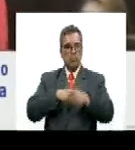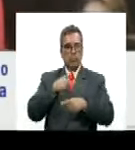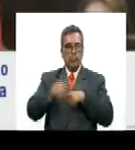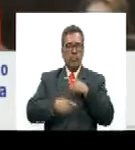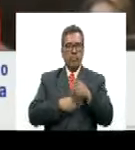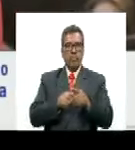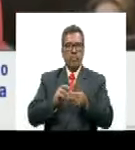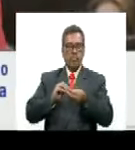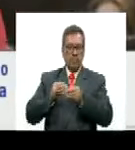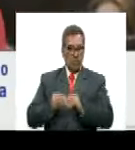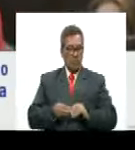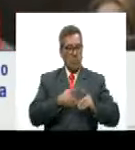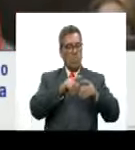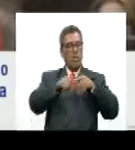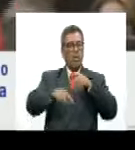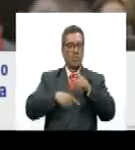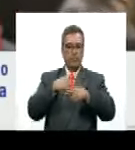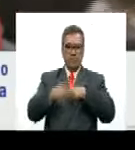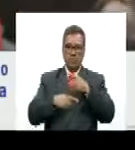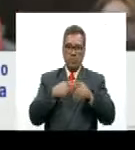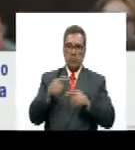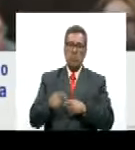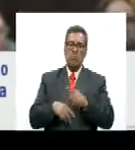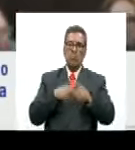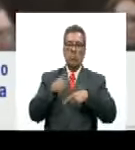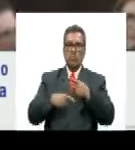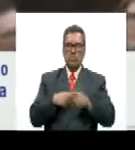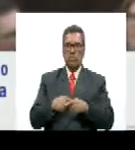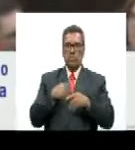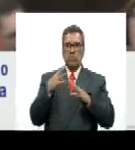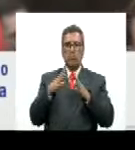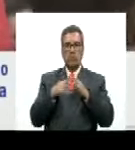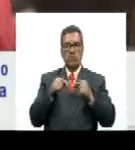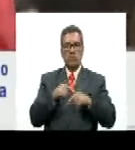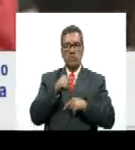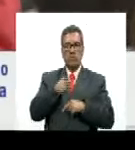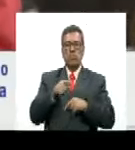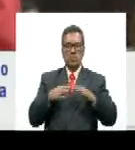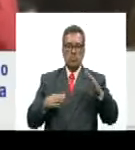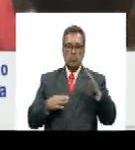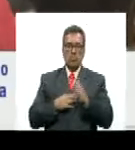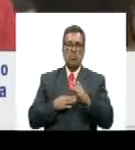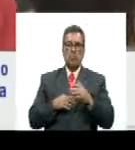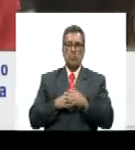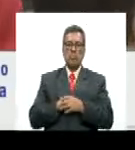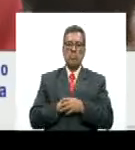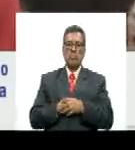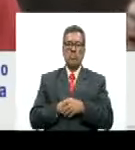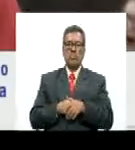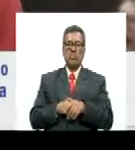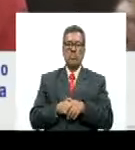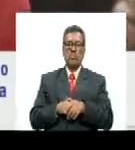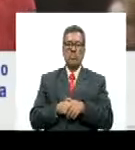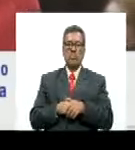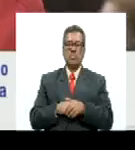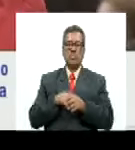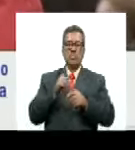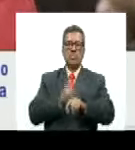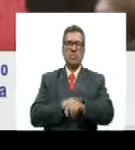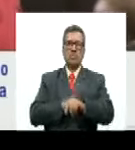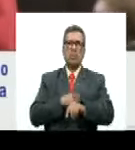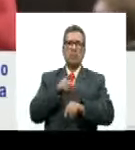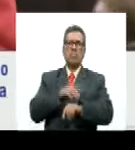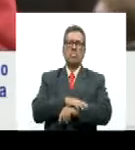de recuperación productiva, superando los embates del bloqueo, y en este